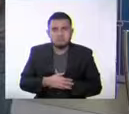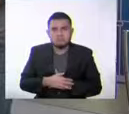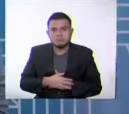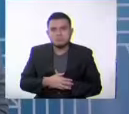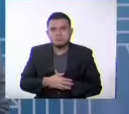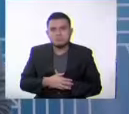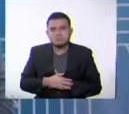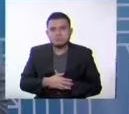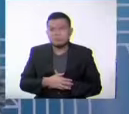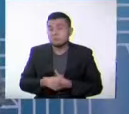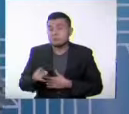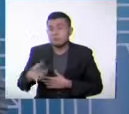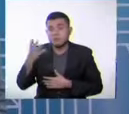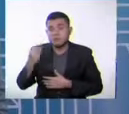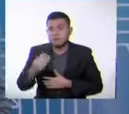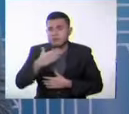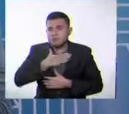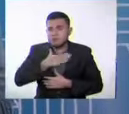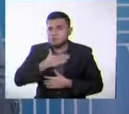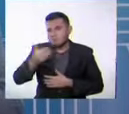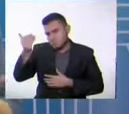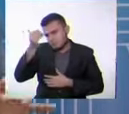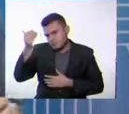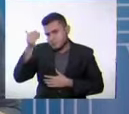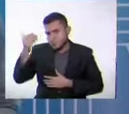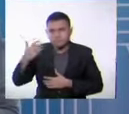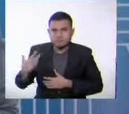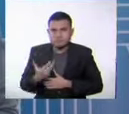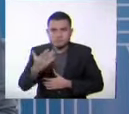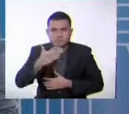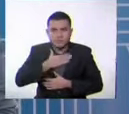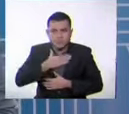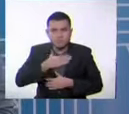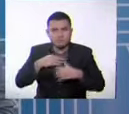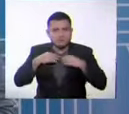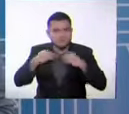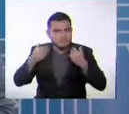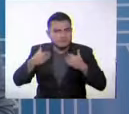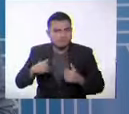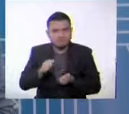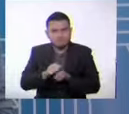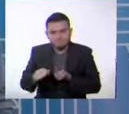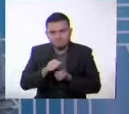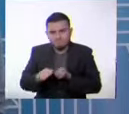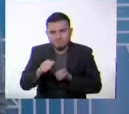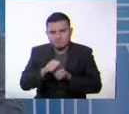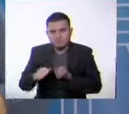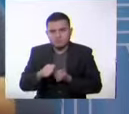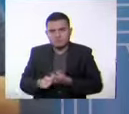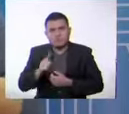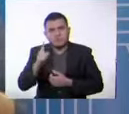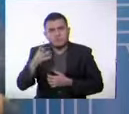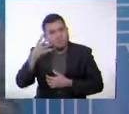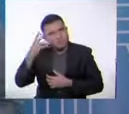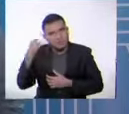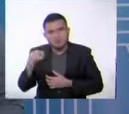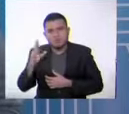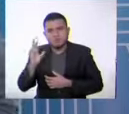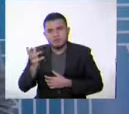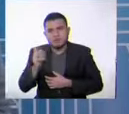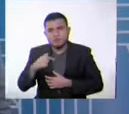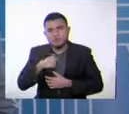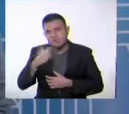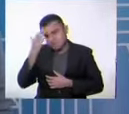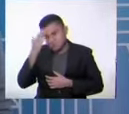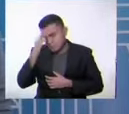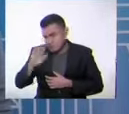Y es el día en que me han enseñado que tengo que sacar toda mi ropa, independientemente sea una blanca de colores, yo ya sé qué es lo que